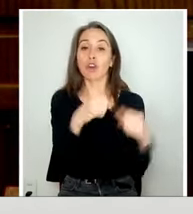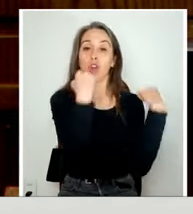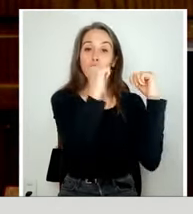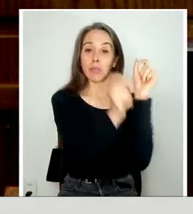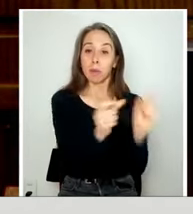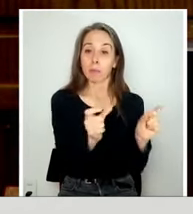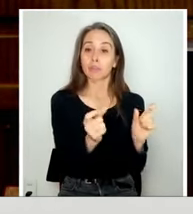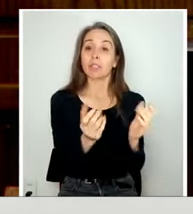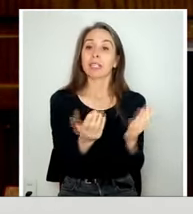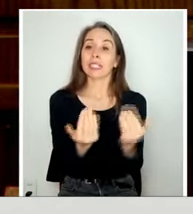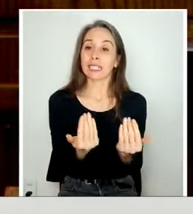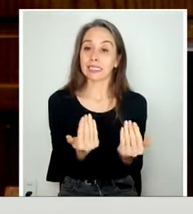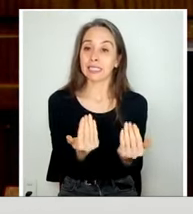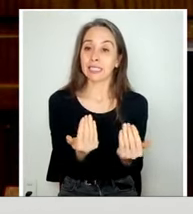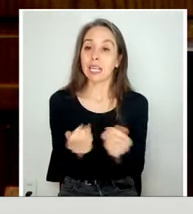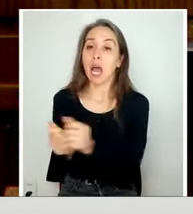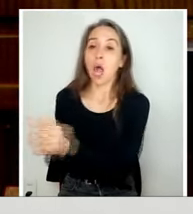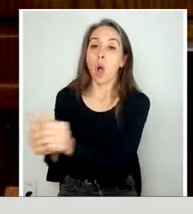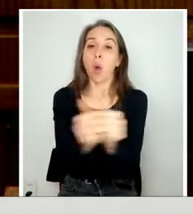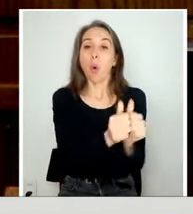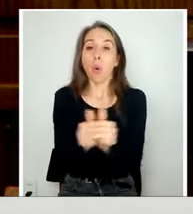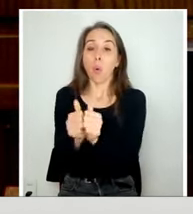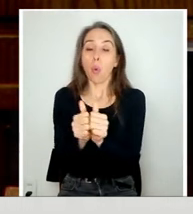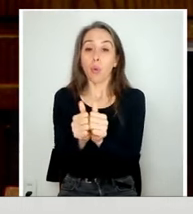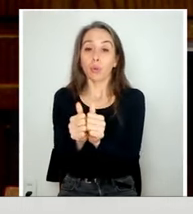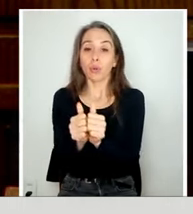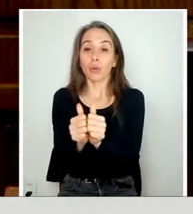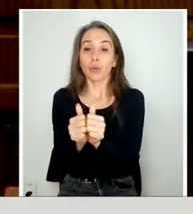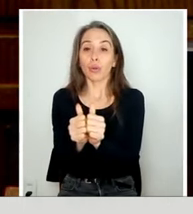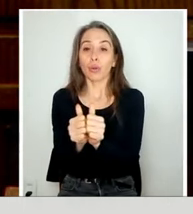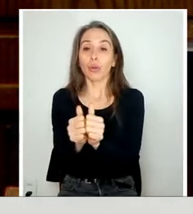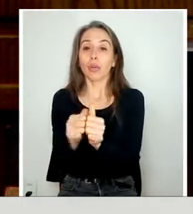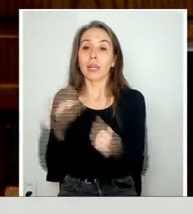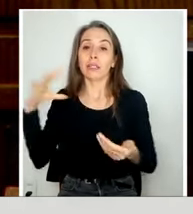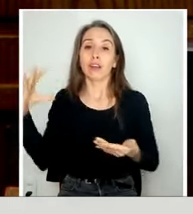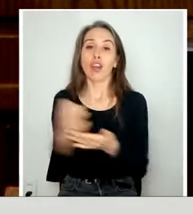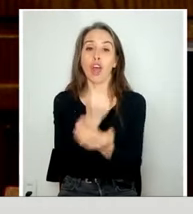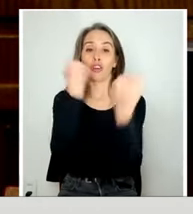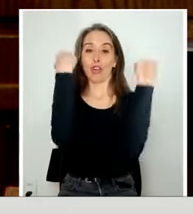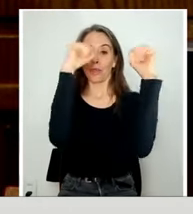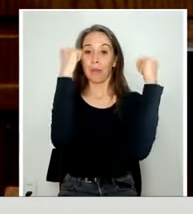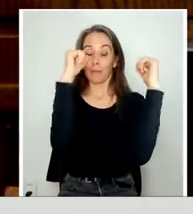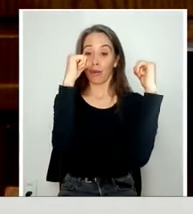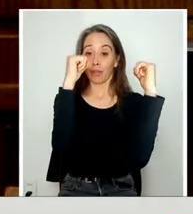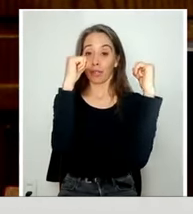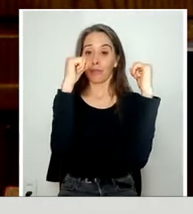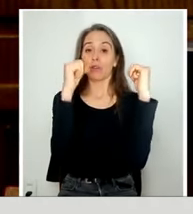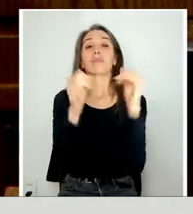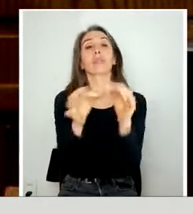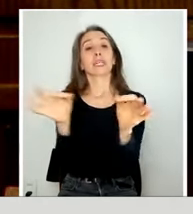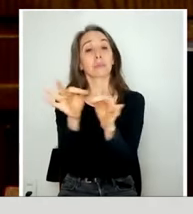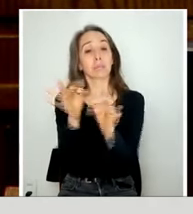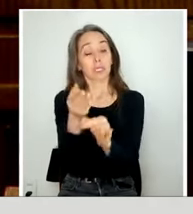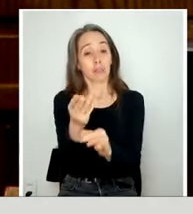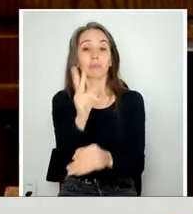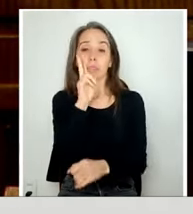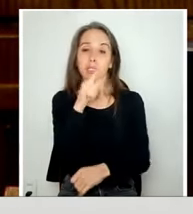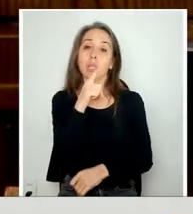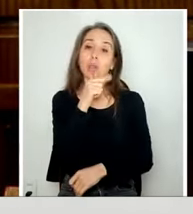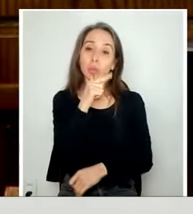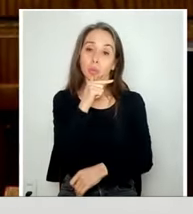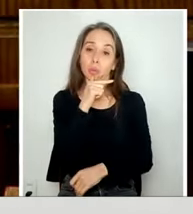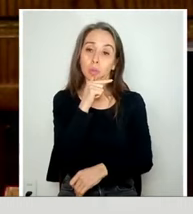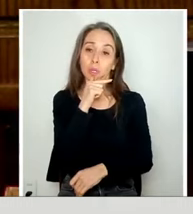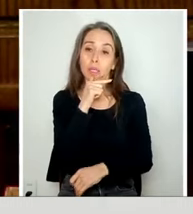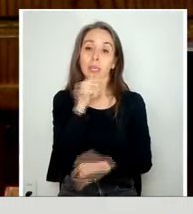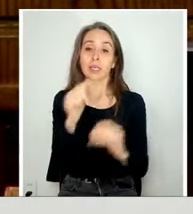juntos en esta gran gesta Deportiva en este contexto Es indudable que la organización de este